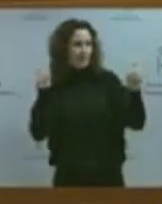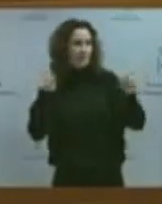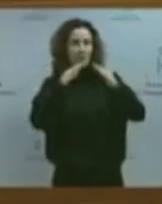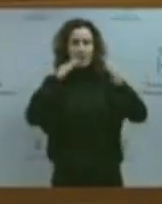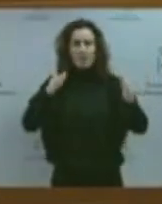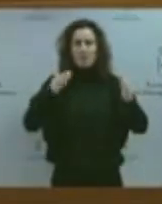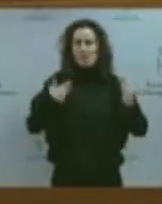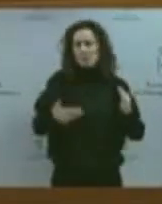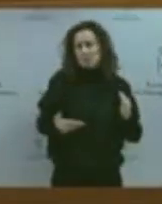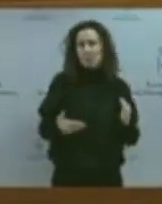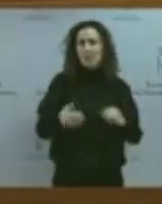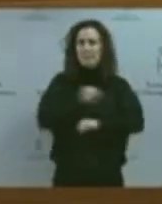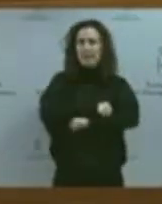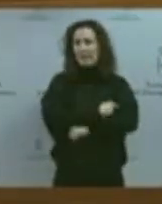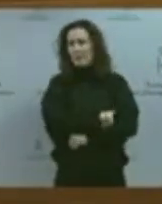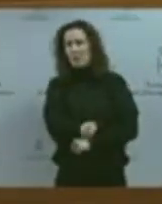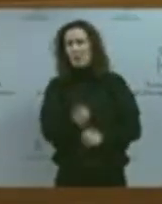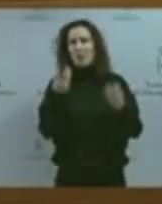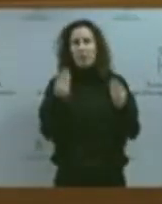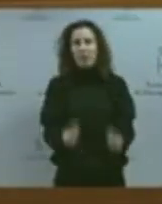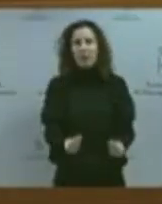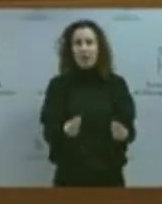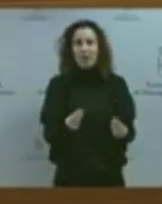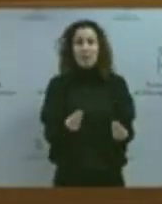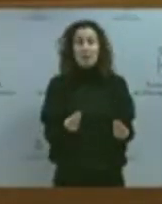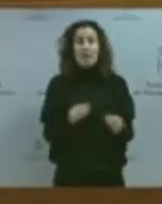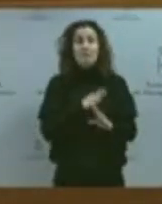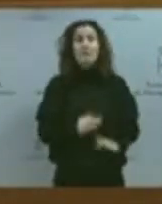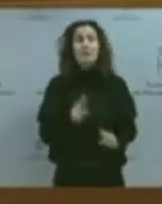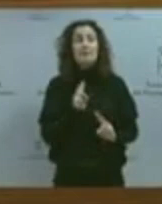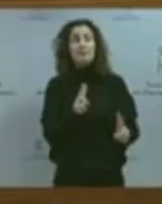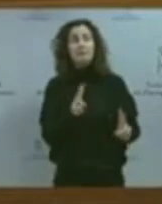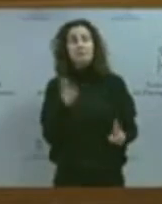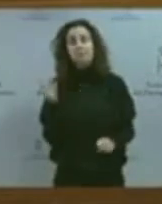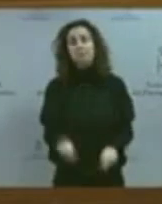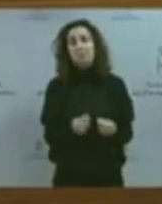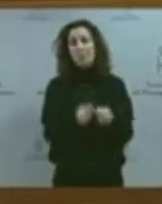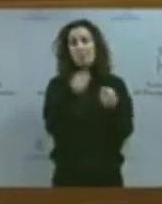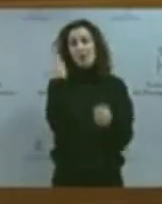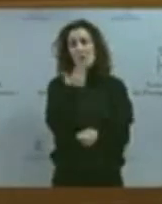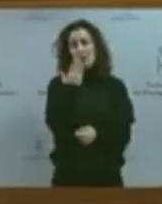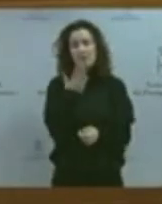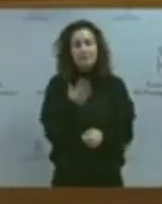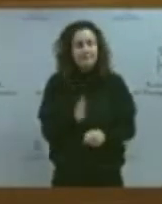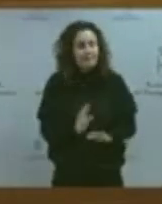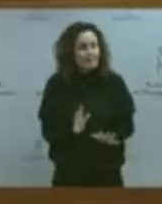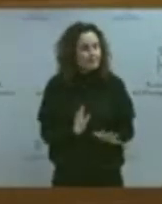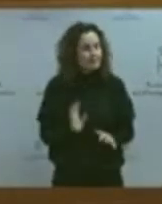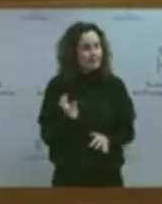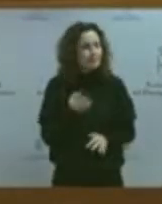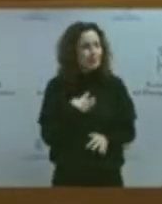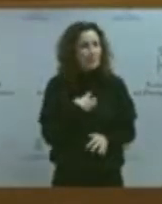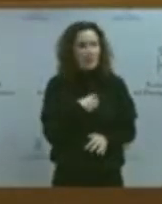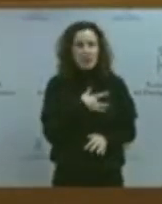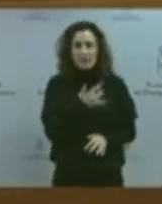humedades y permiten que las condiciones de los centros educativos asturianos sean absolutamente penosas. Mire, no podemos hablar. Yo entiendo